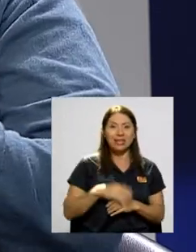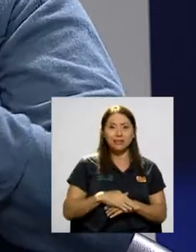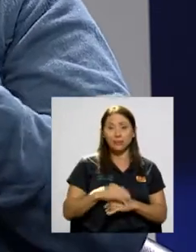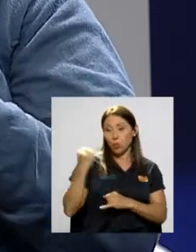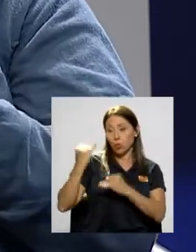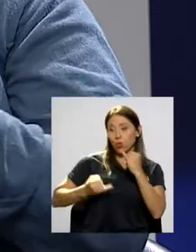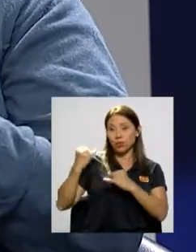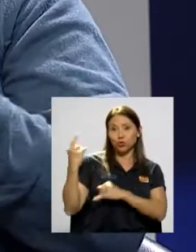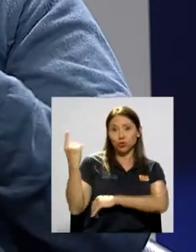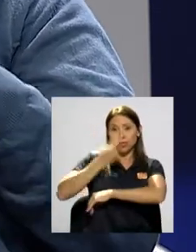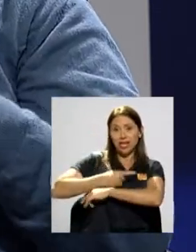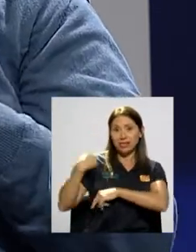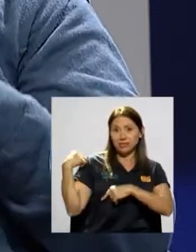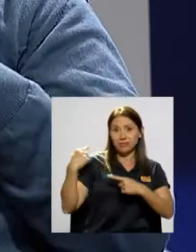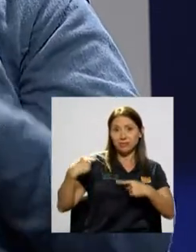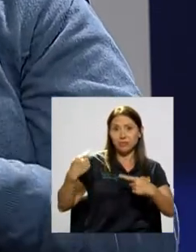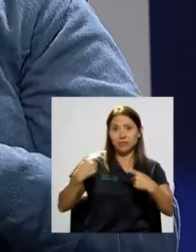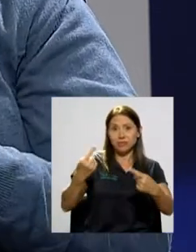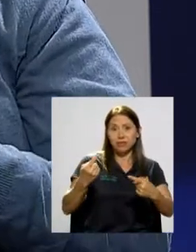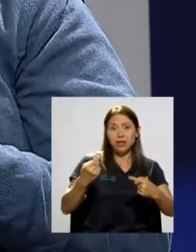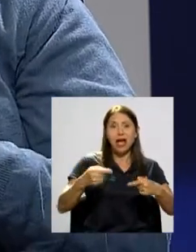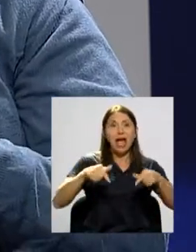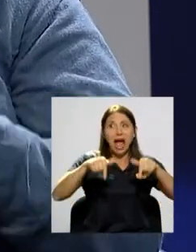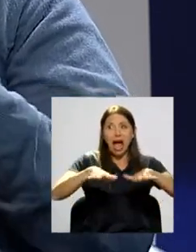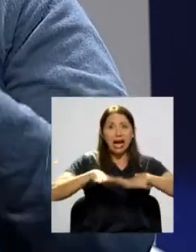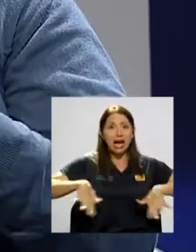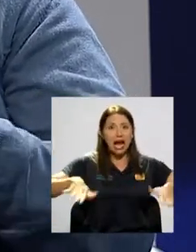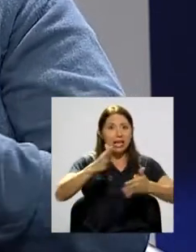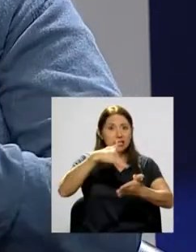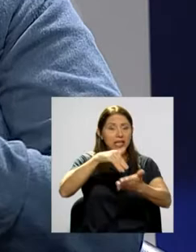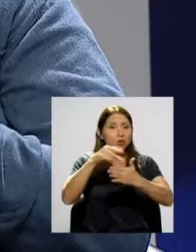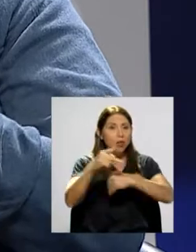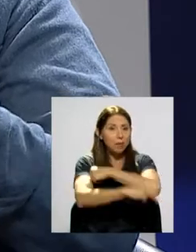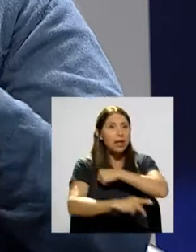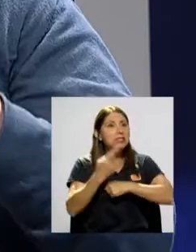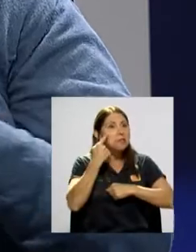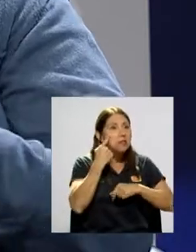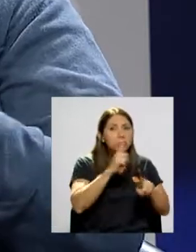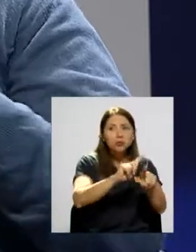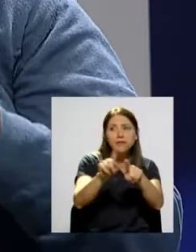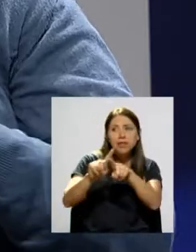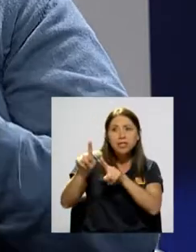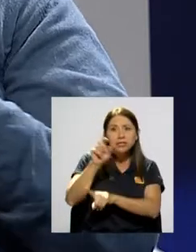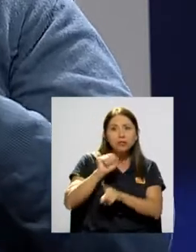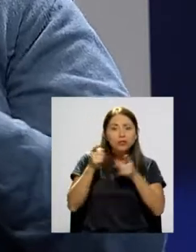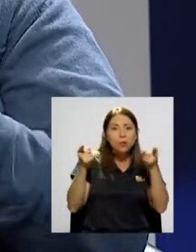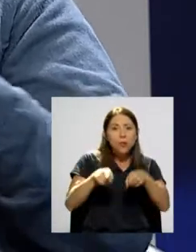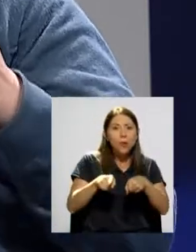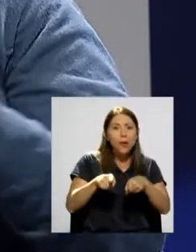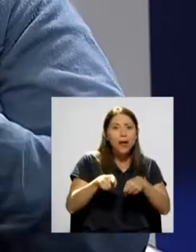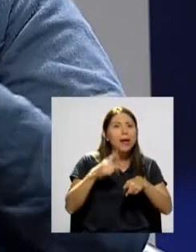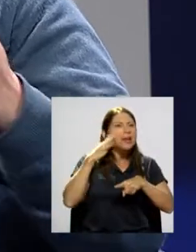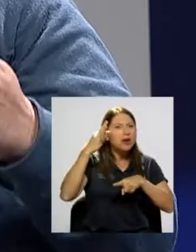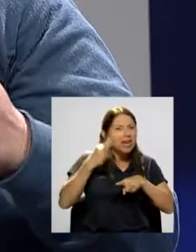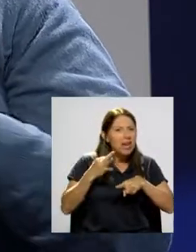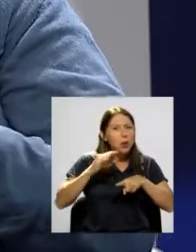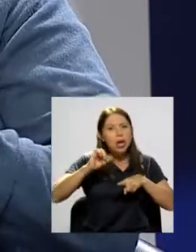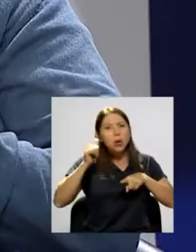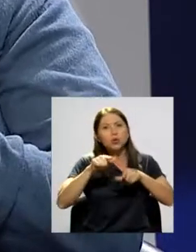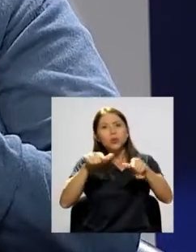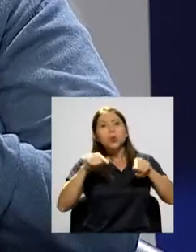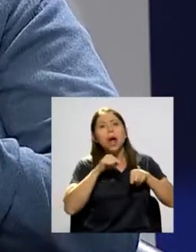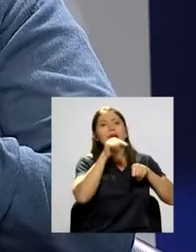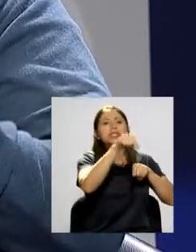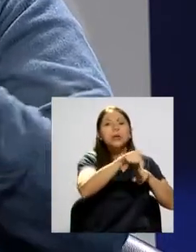días tuvimos algunos reflejos aquí en el centro del país, pero me imagino que también en las periferias hubo